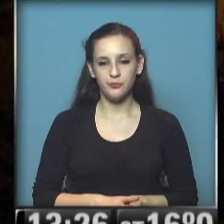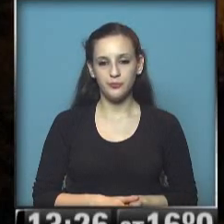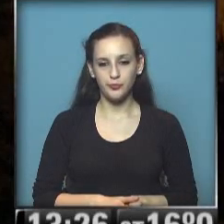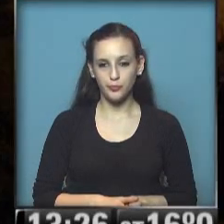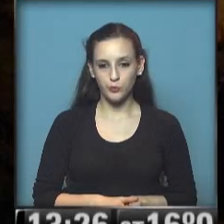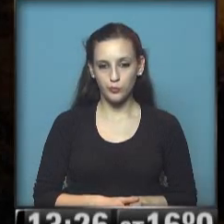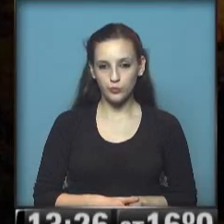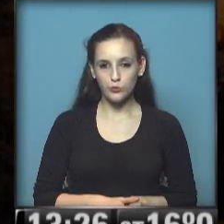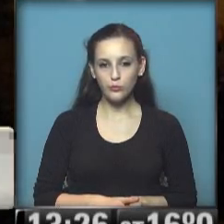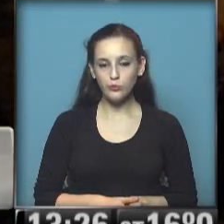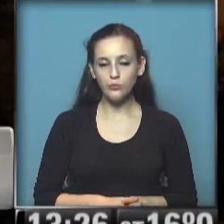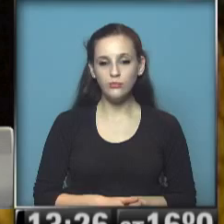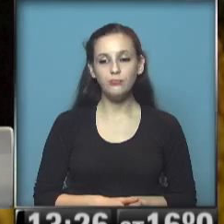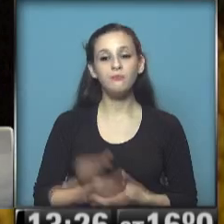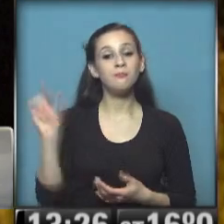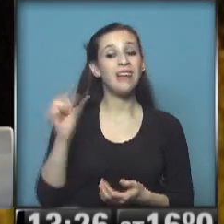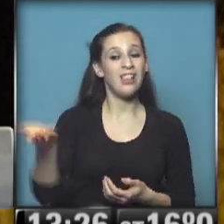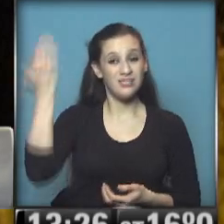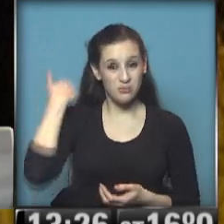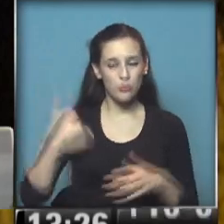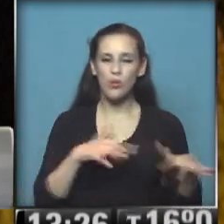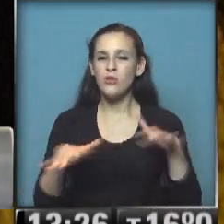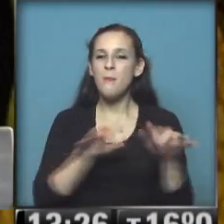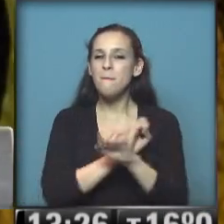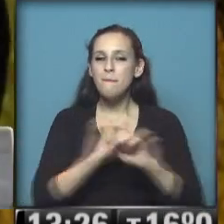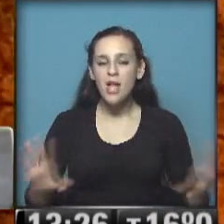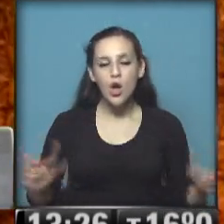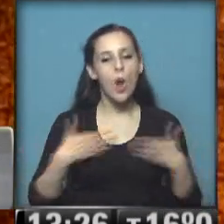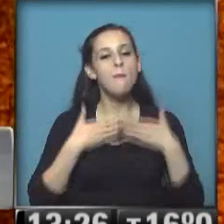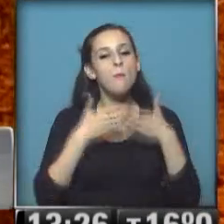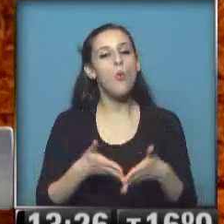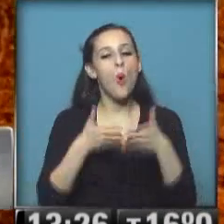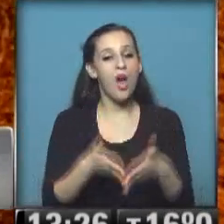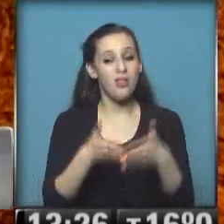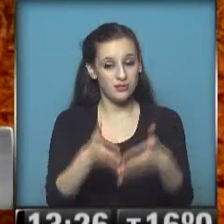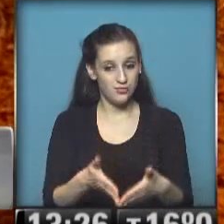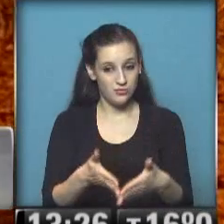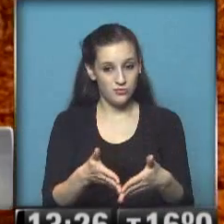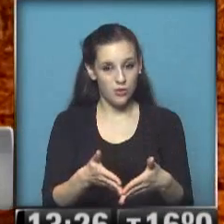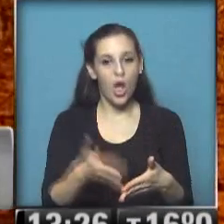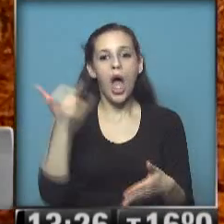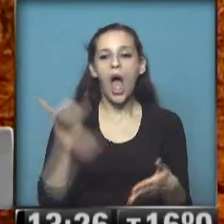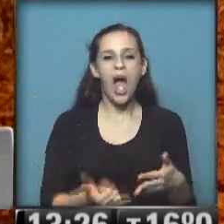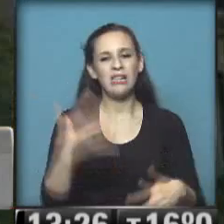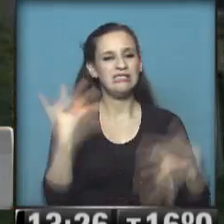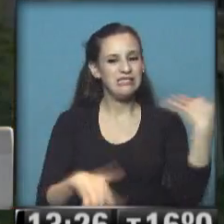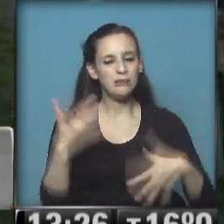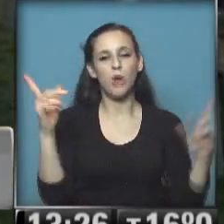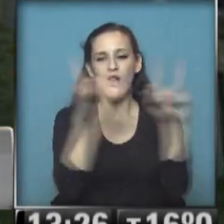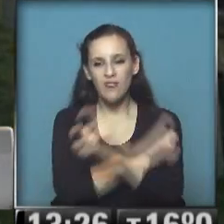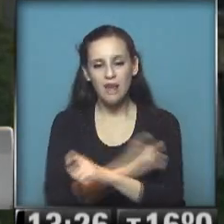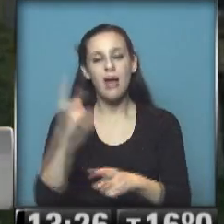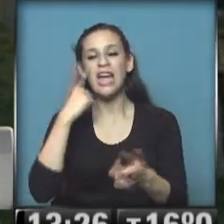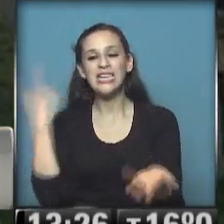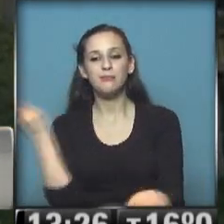En las últimas horas se agravó la crisis en el puerto francés de Calais, donde se registraron varios incidentes con inmigrantes ilegales